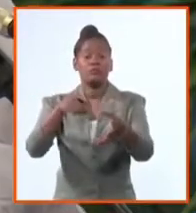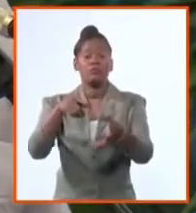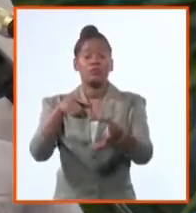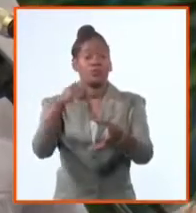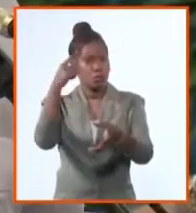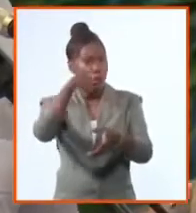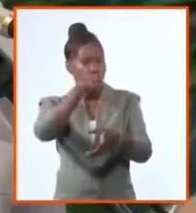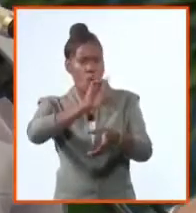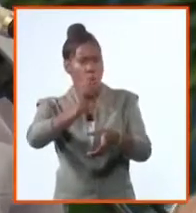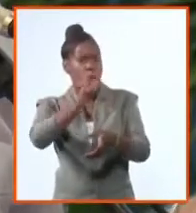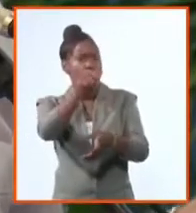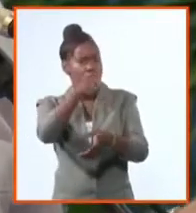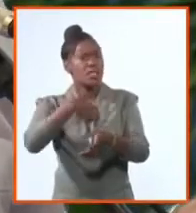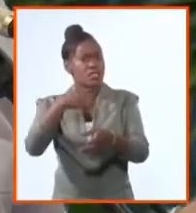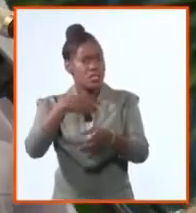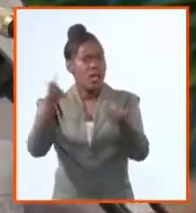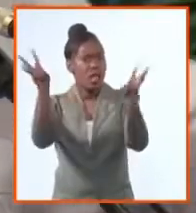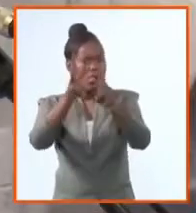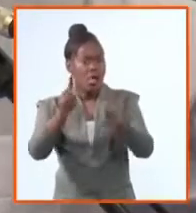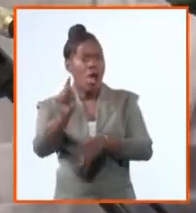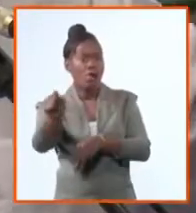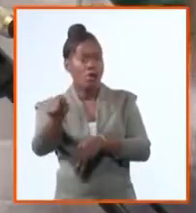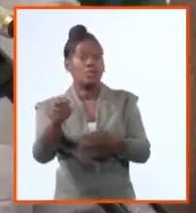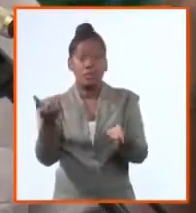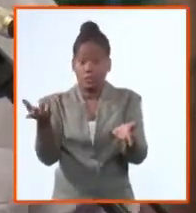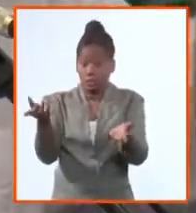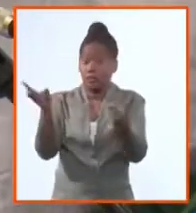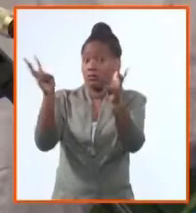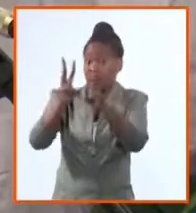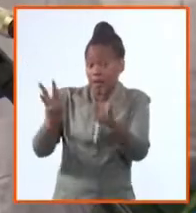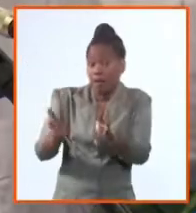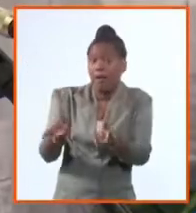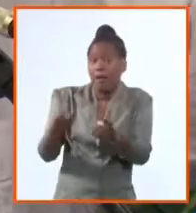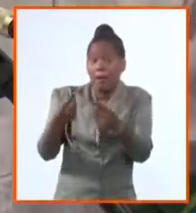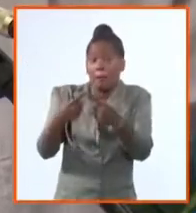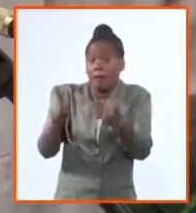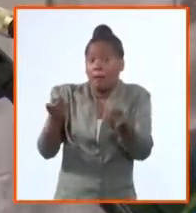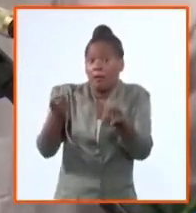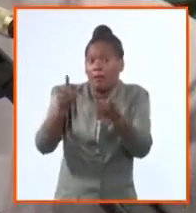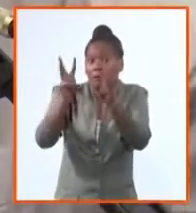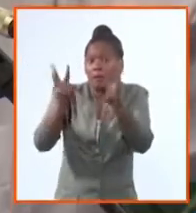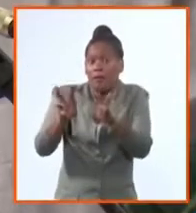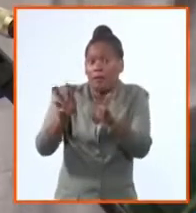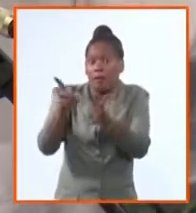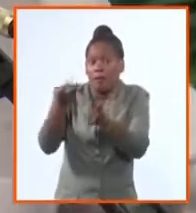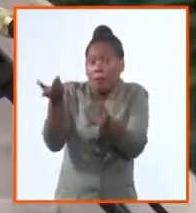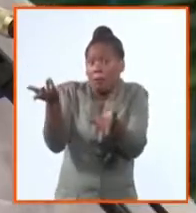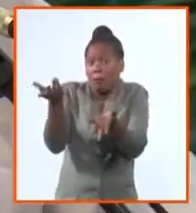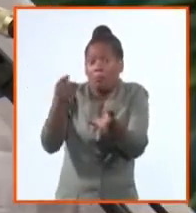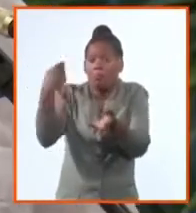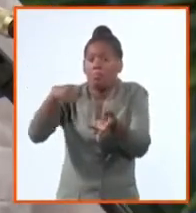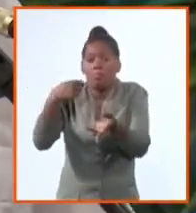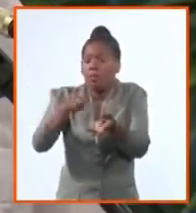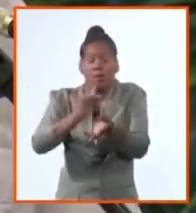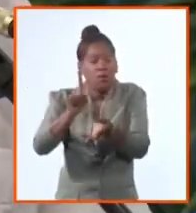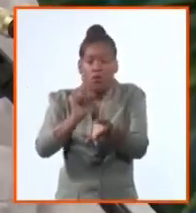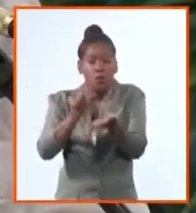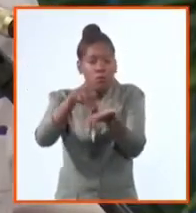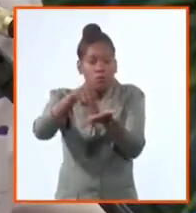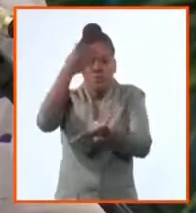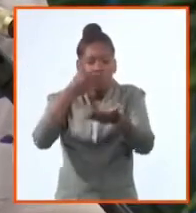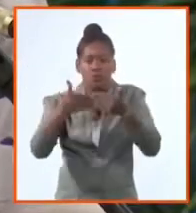por arriba cuántos discursos ha hecho Fidel en su vida. Es uno más dentro de los discursos, pero hay que profundizar, hay que